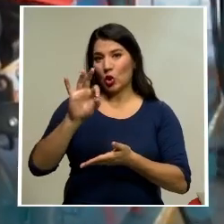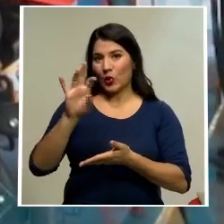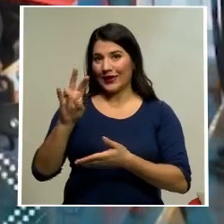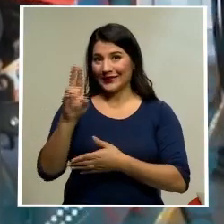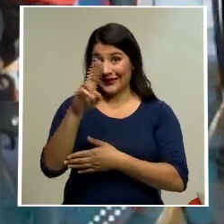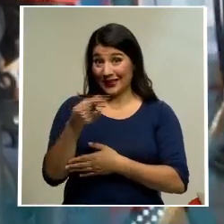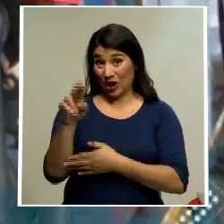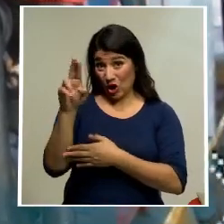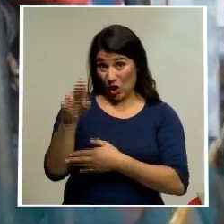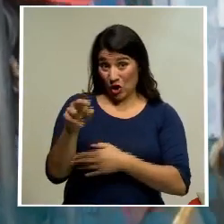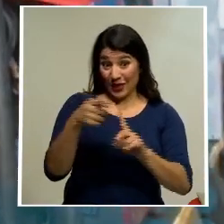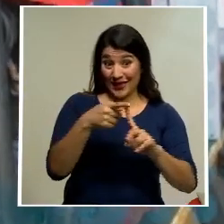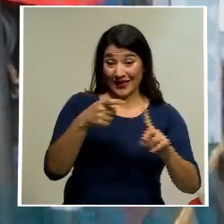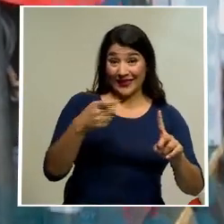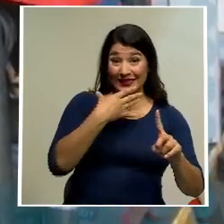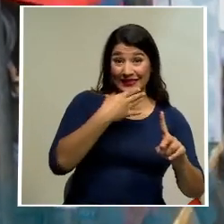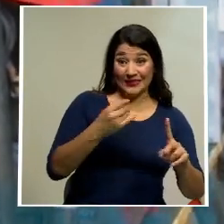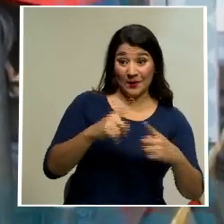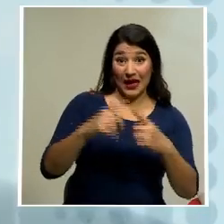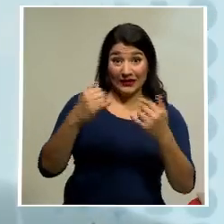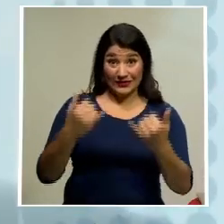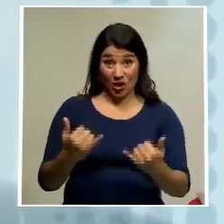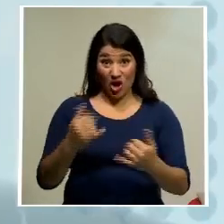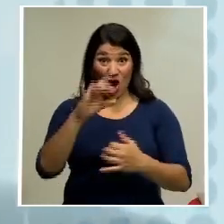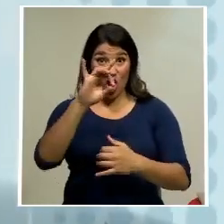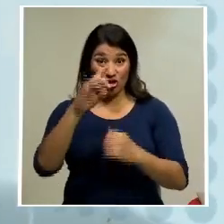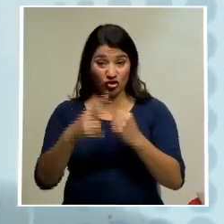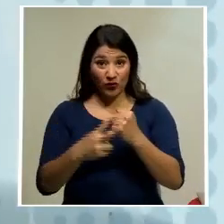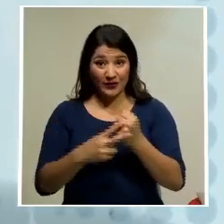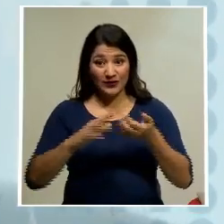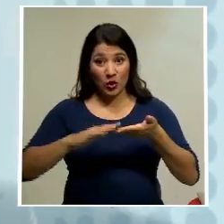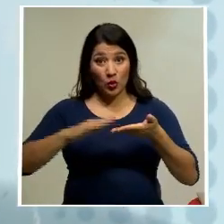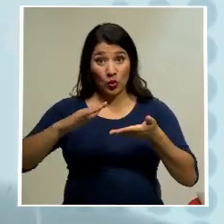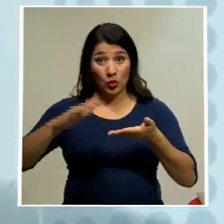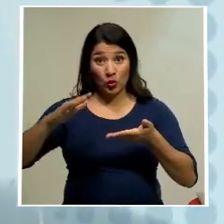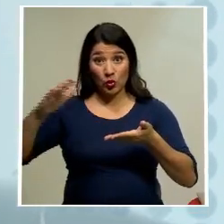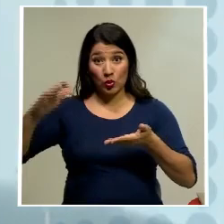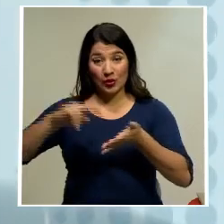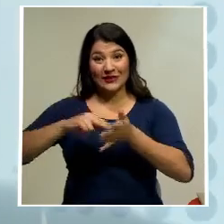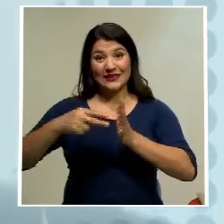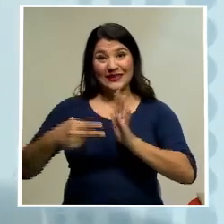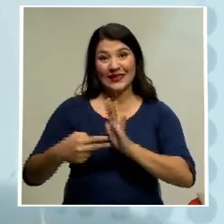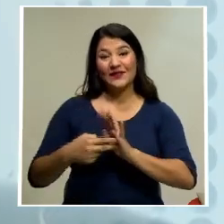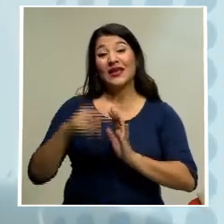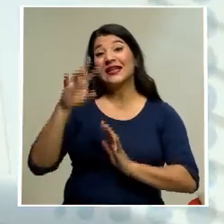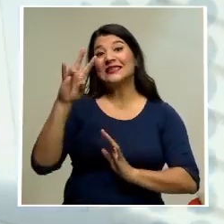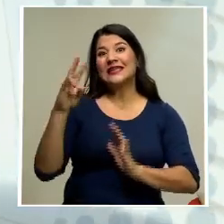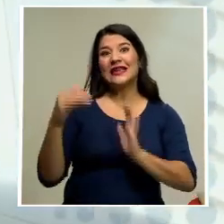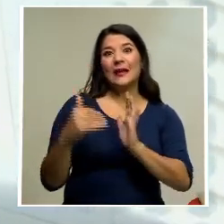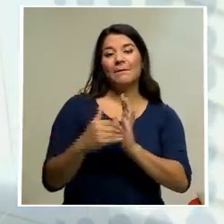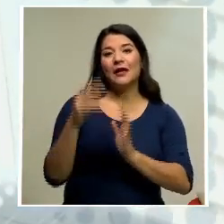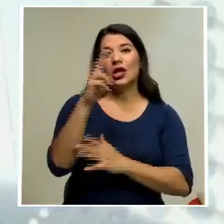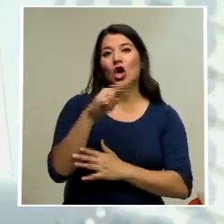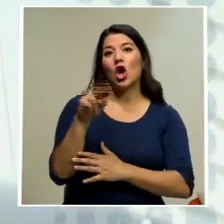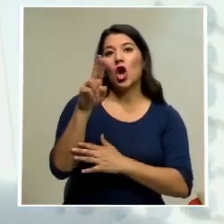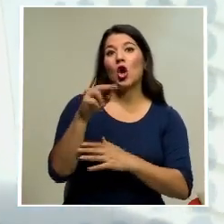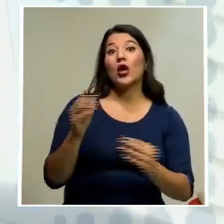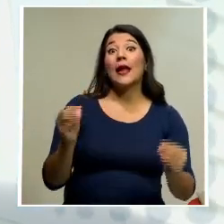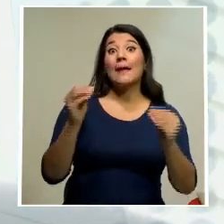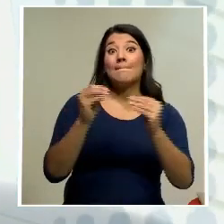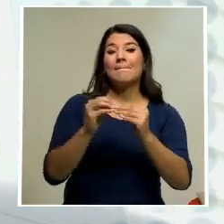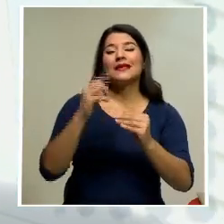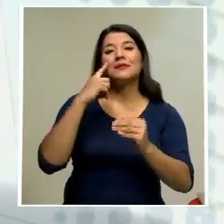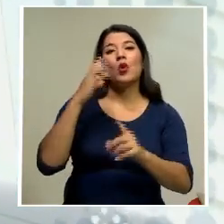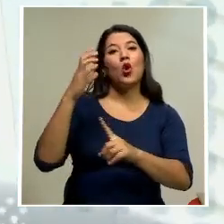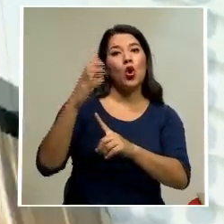ajustes prácticamente consecutivos. Esto ahora representa un incremento de 7,000 colones por cada tanque lleno, si lo comparamos con el último